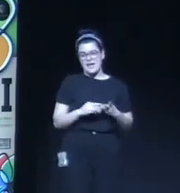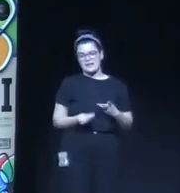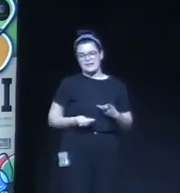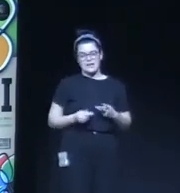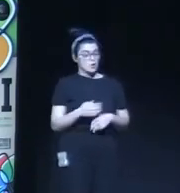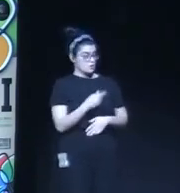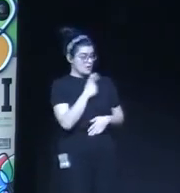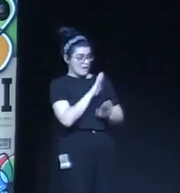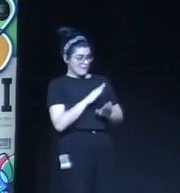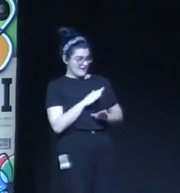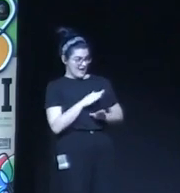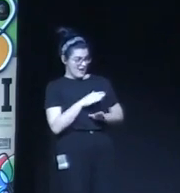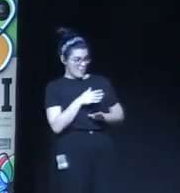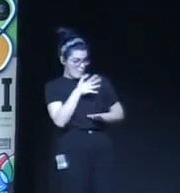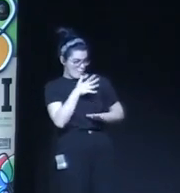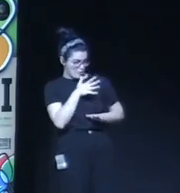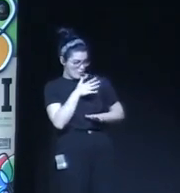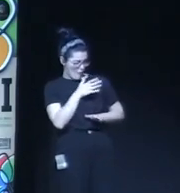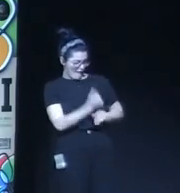por el estómago?